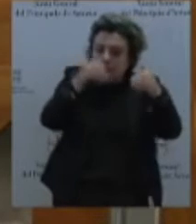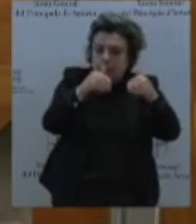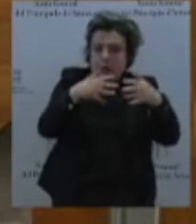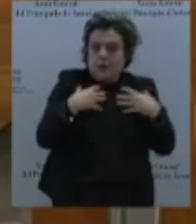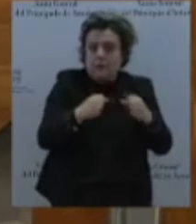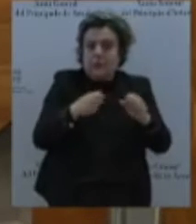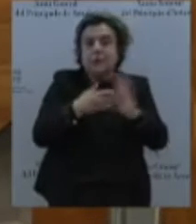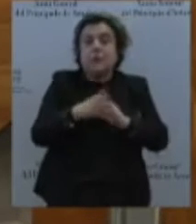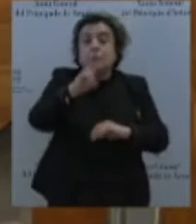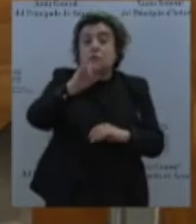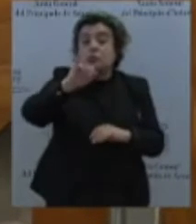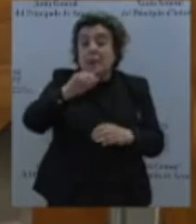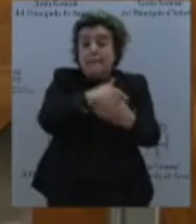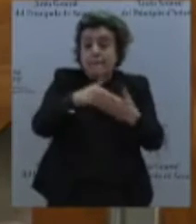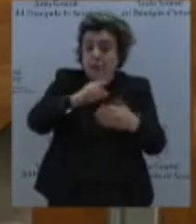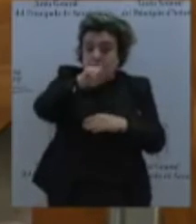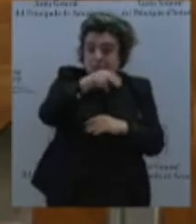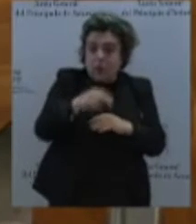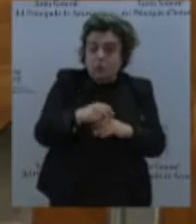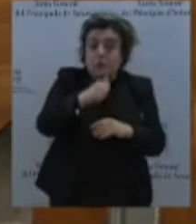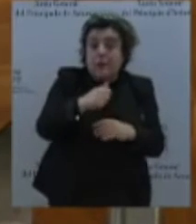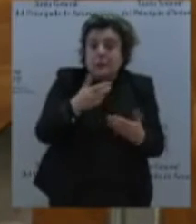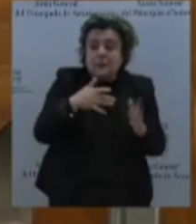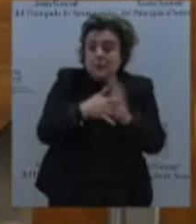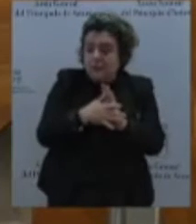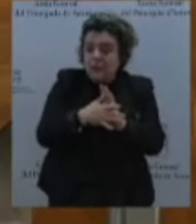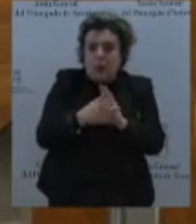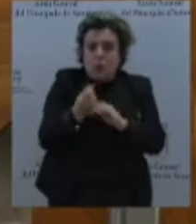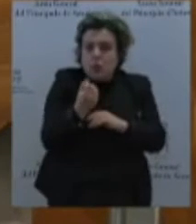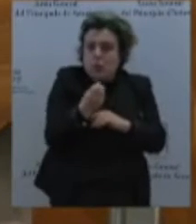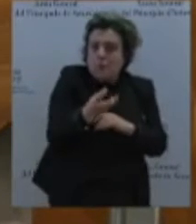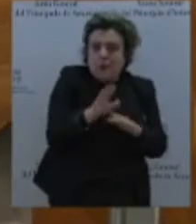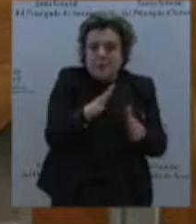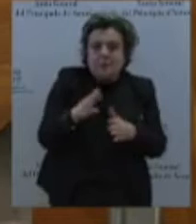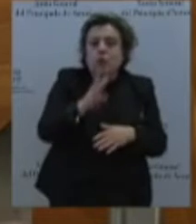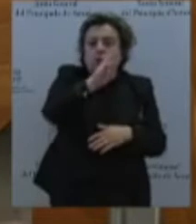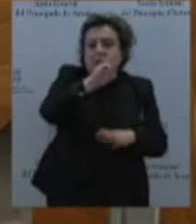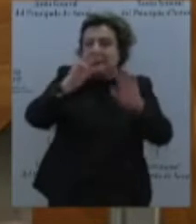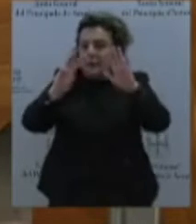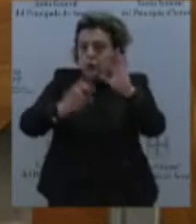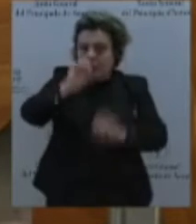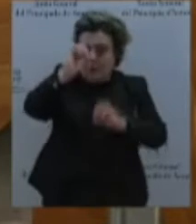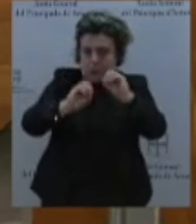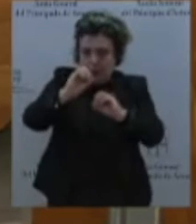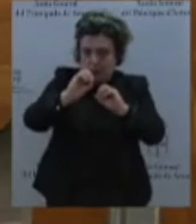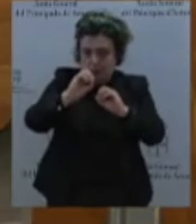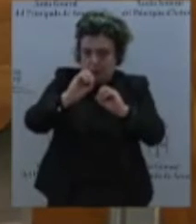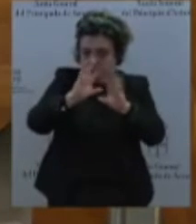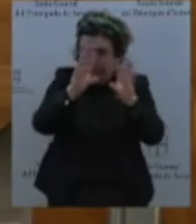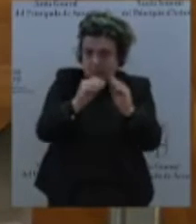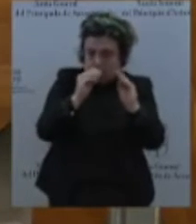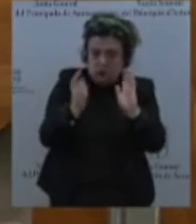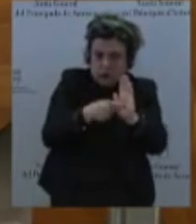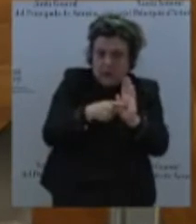representa una cifra cercana al 38% del total, o lo que es lo mismo, para que la gente entienda el concepto de lo que estamos